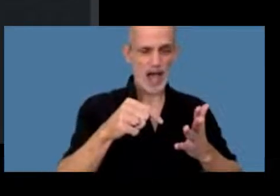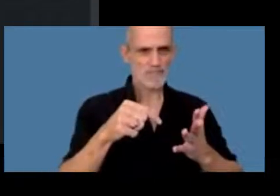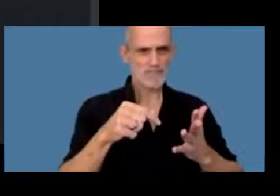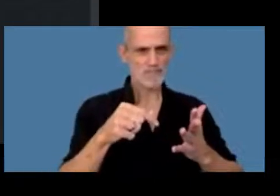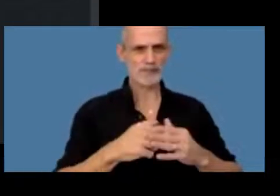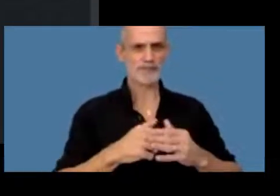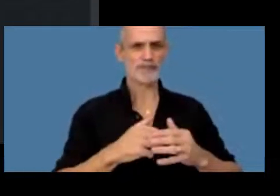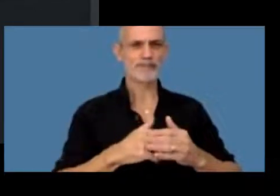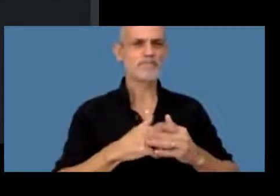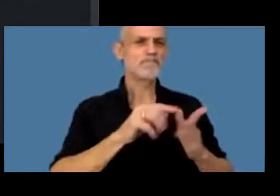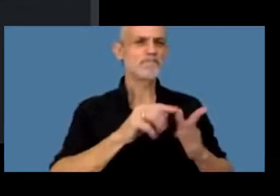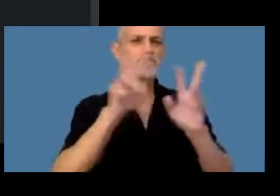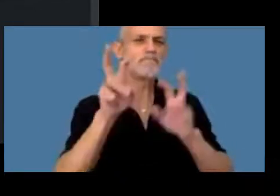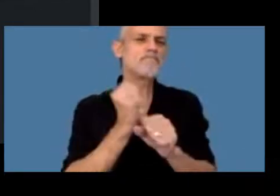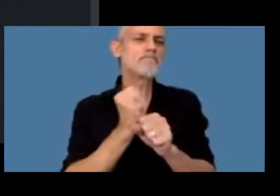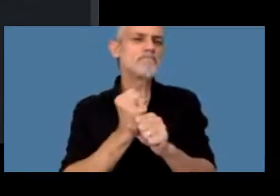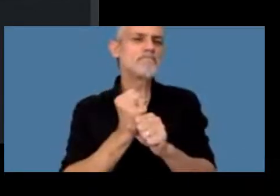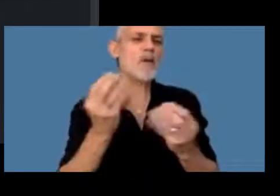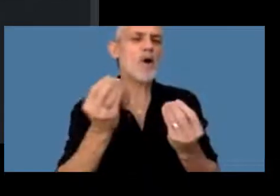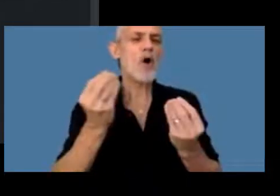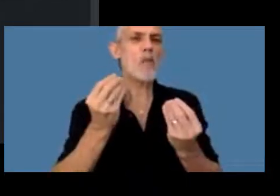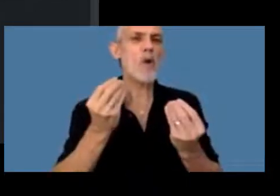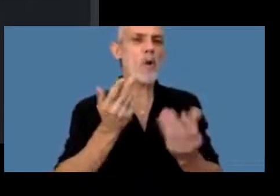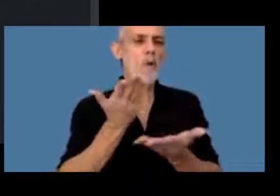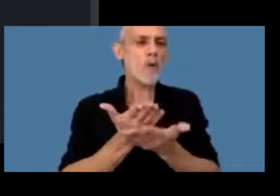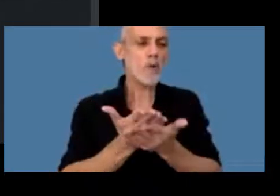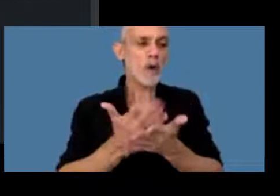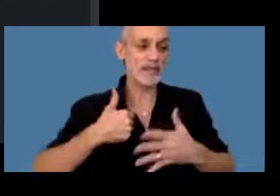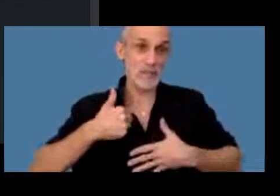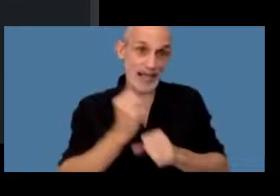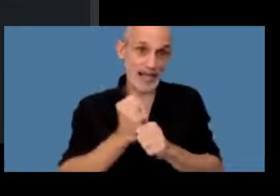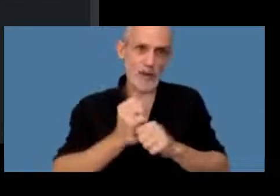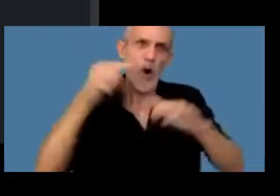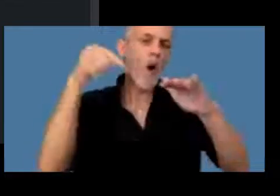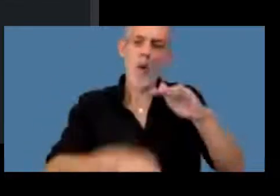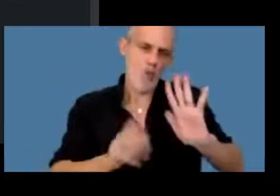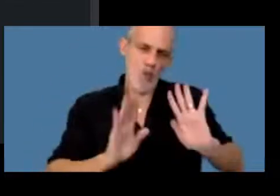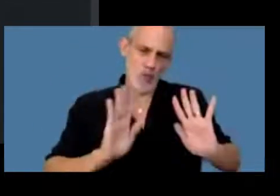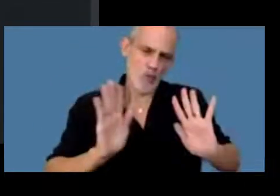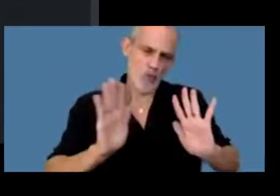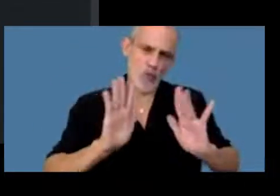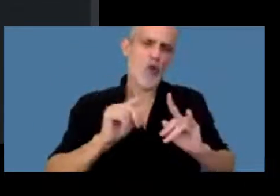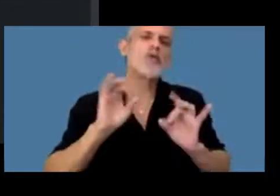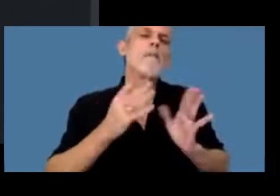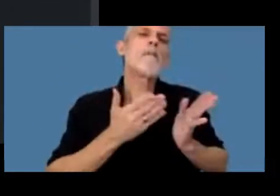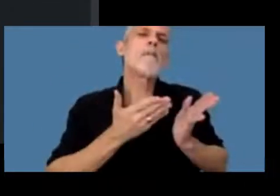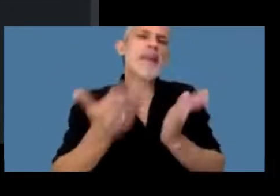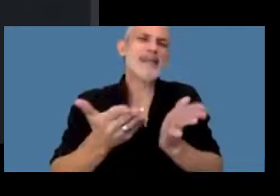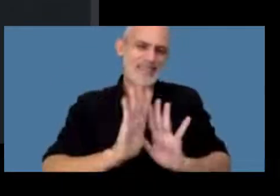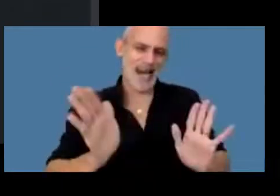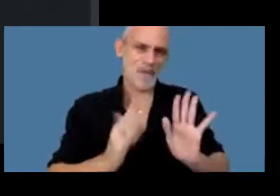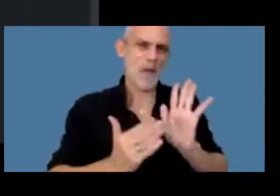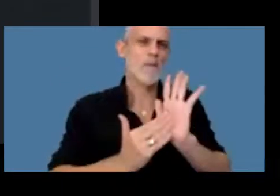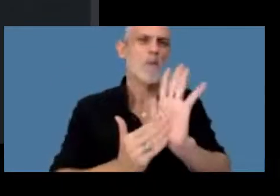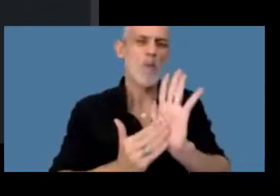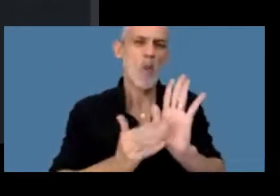la tarea de cómo propongo yo el trabajo. No nos vamos a meter de lleno en esto porque la idea es un poco presentar el trabajo y después